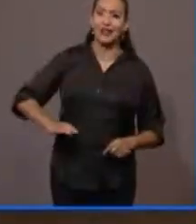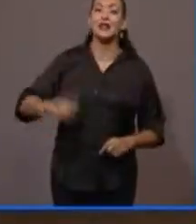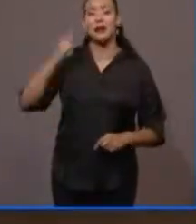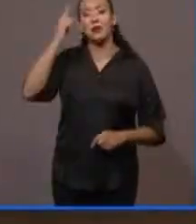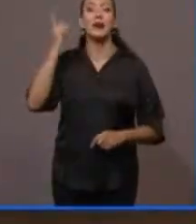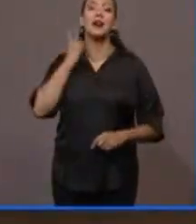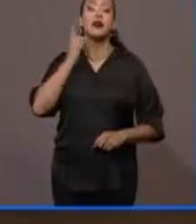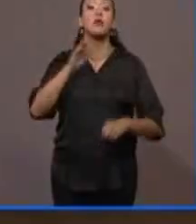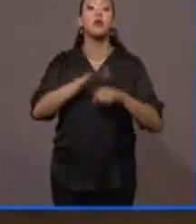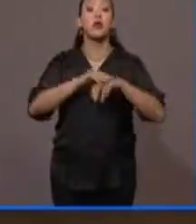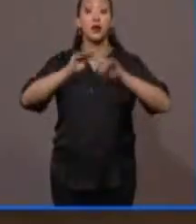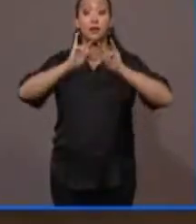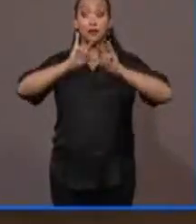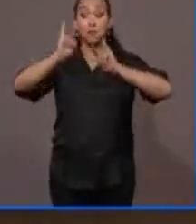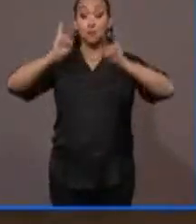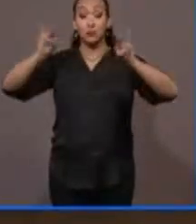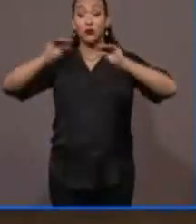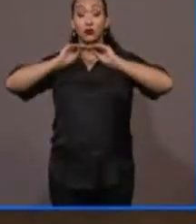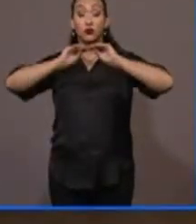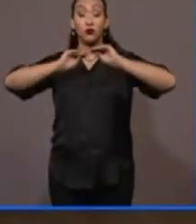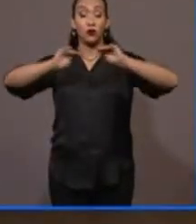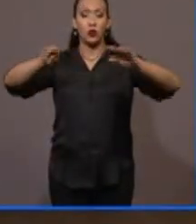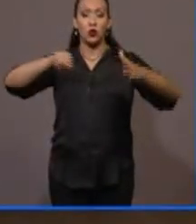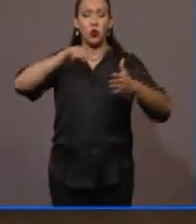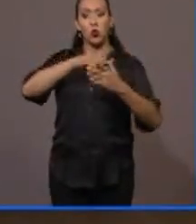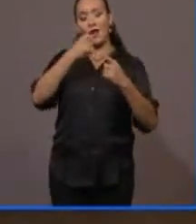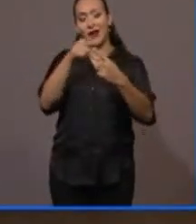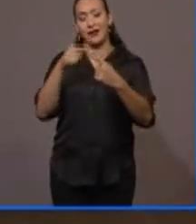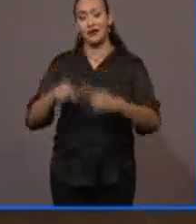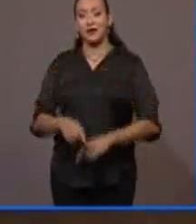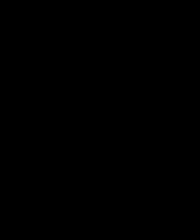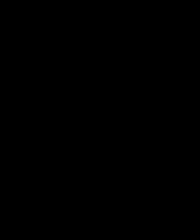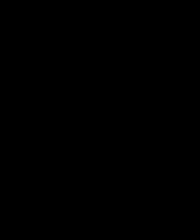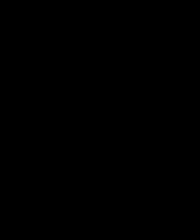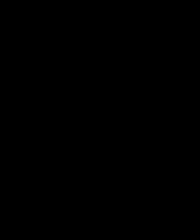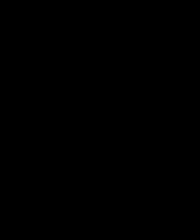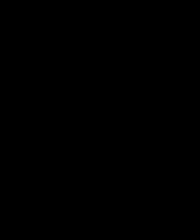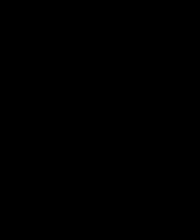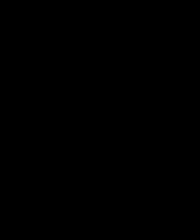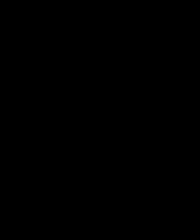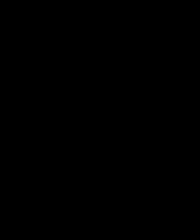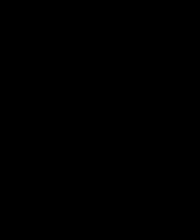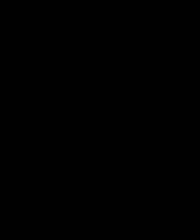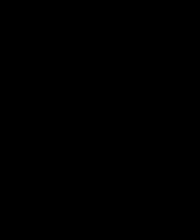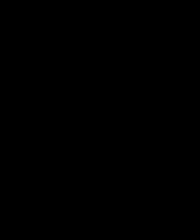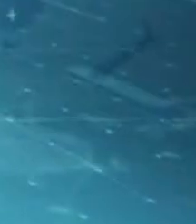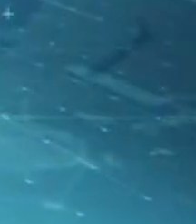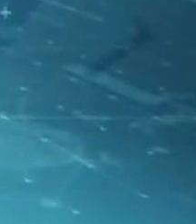por colocar propaganda en equipamiento urbano.